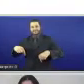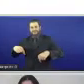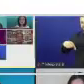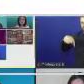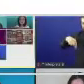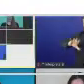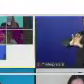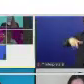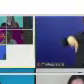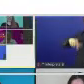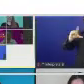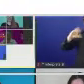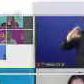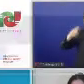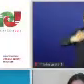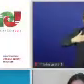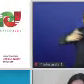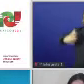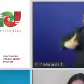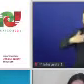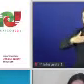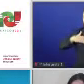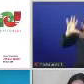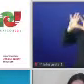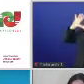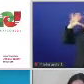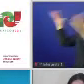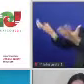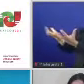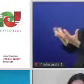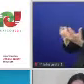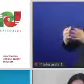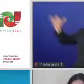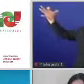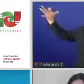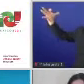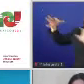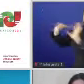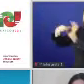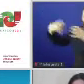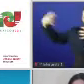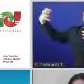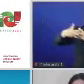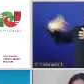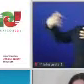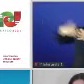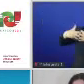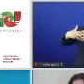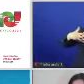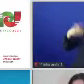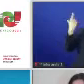encontrado movimientos sociales y de mujeres más abiertas,